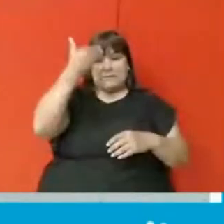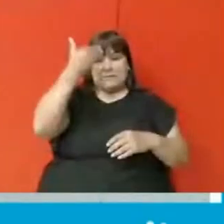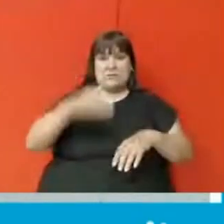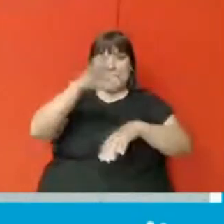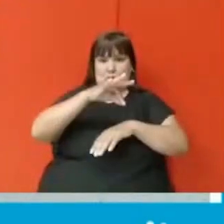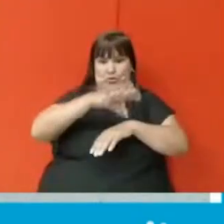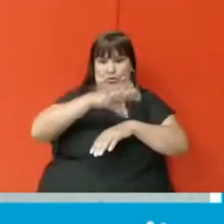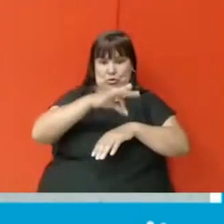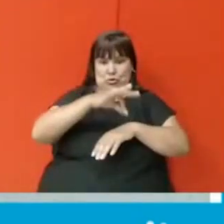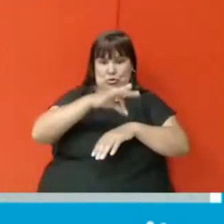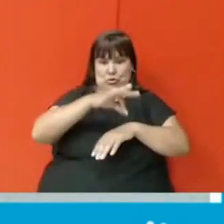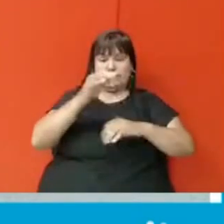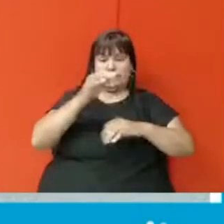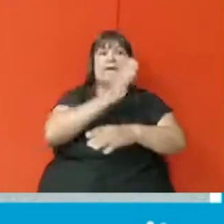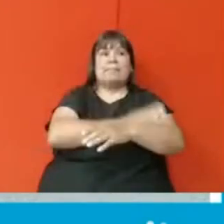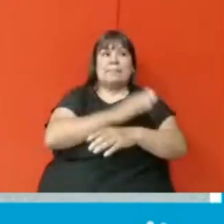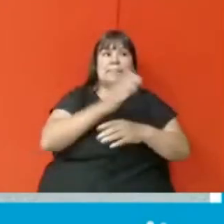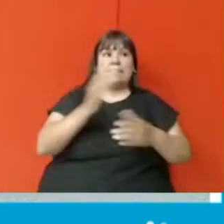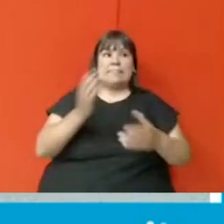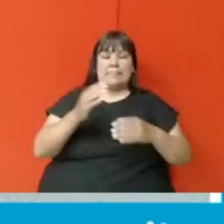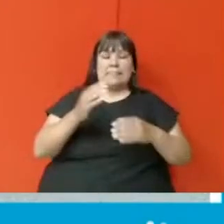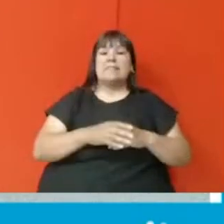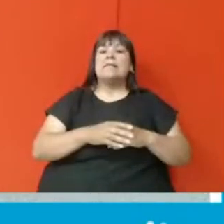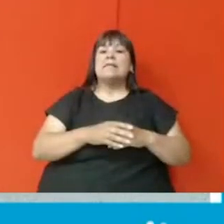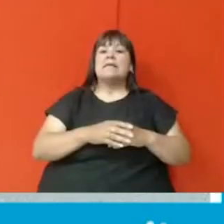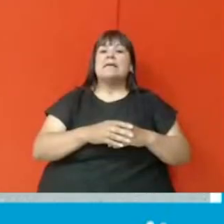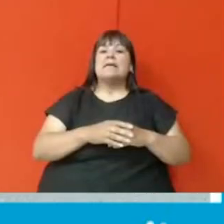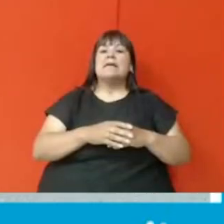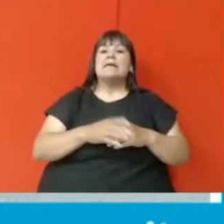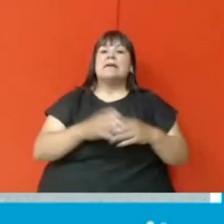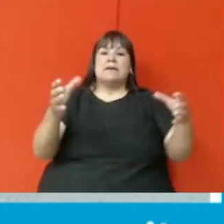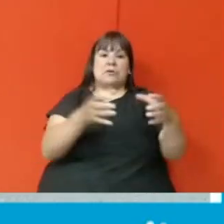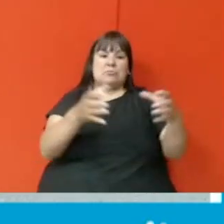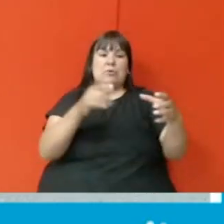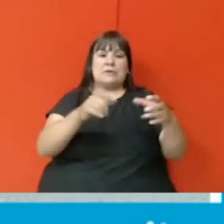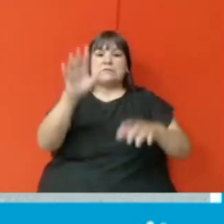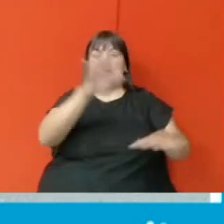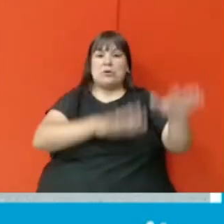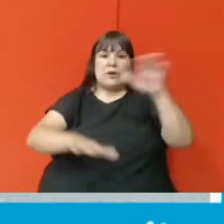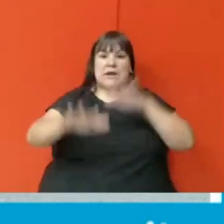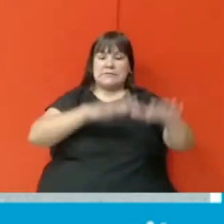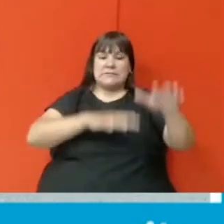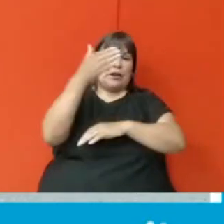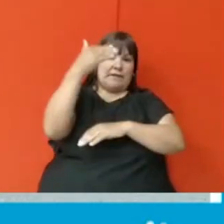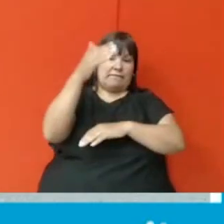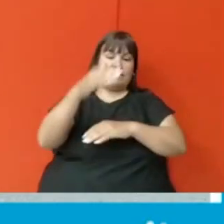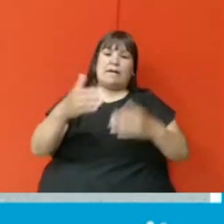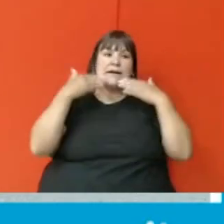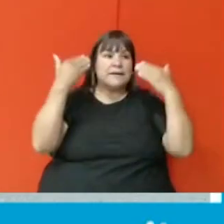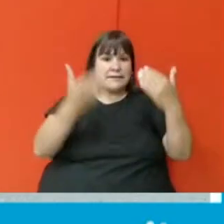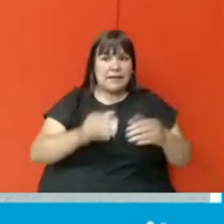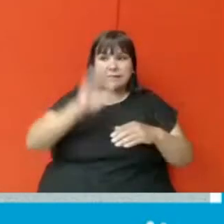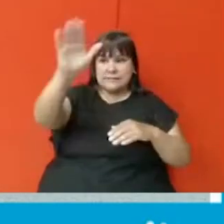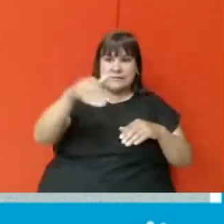mesa, quería agradecer a las autoridades de ILC y los organizadores del evento por haberme convocado a coordinar esta